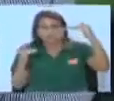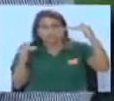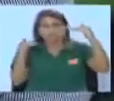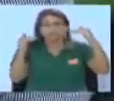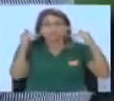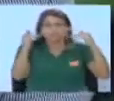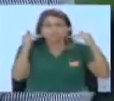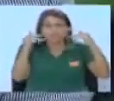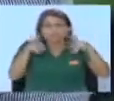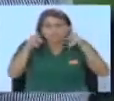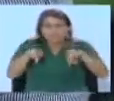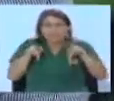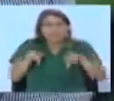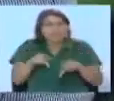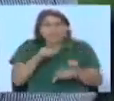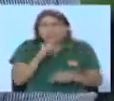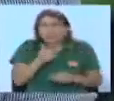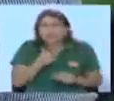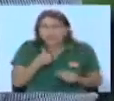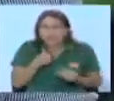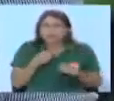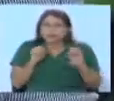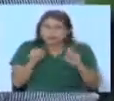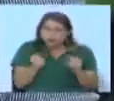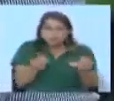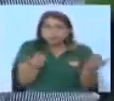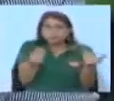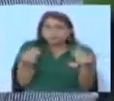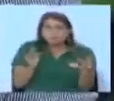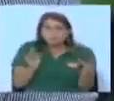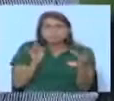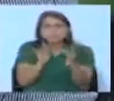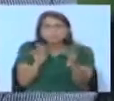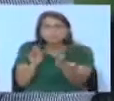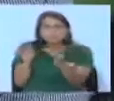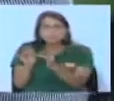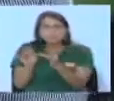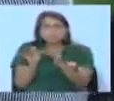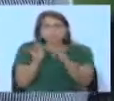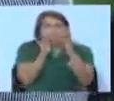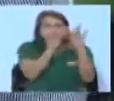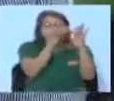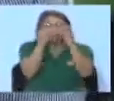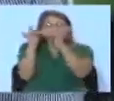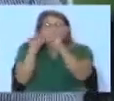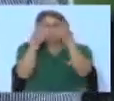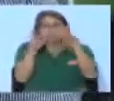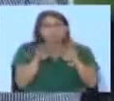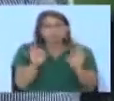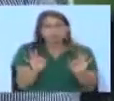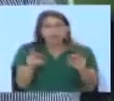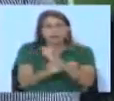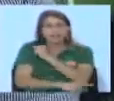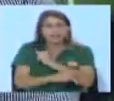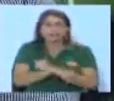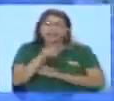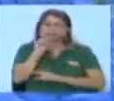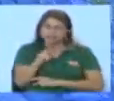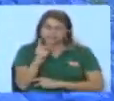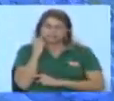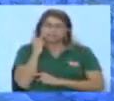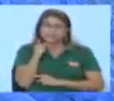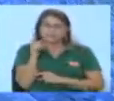si eventualmente quiero darle un contenido de altísima conectividad al país, hay que ver el tema, sí,